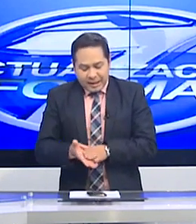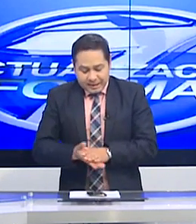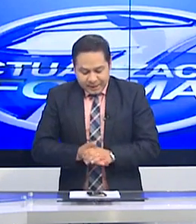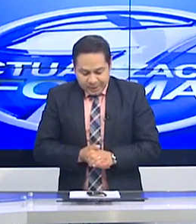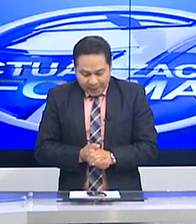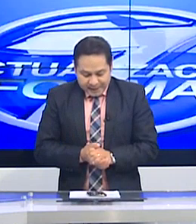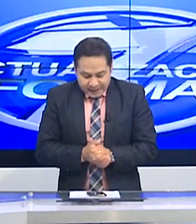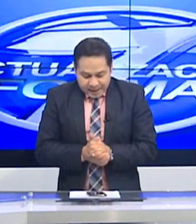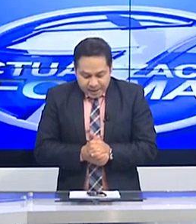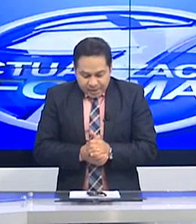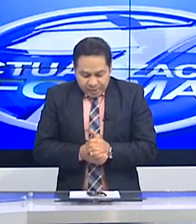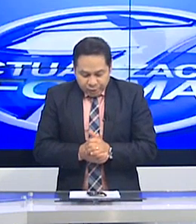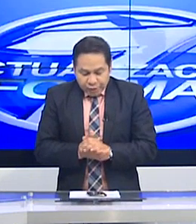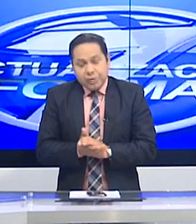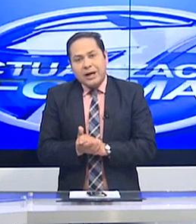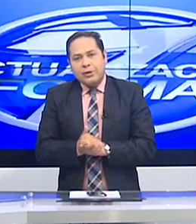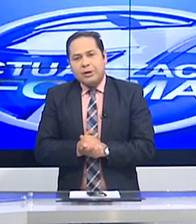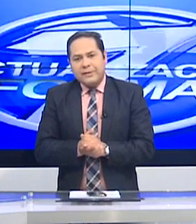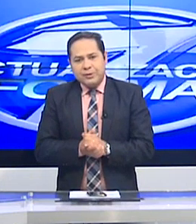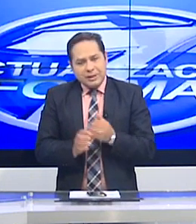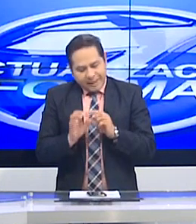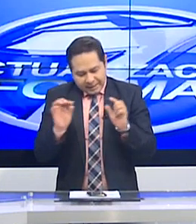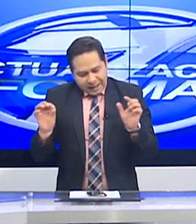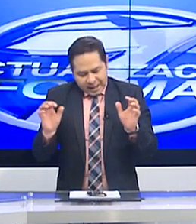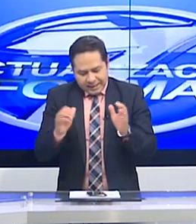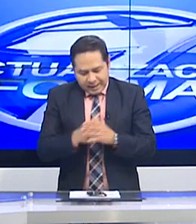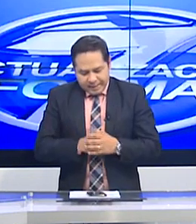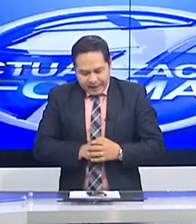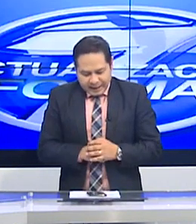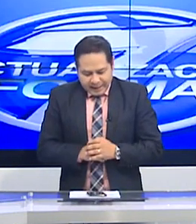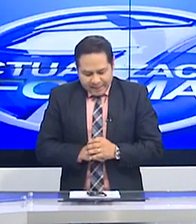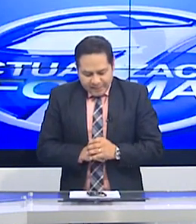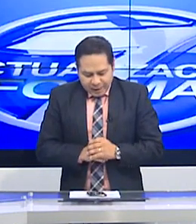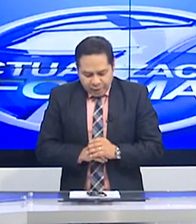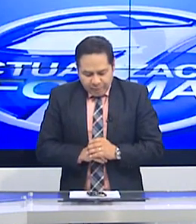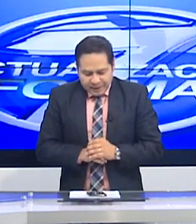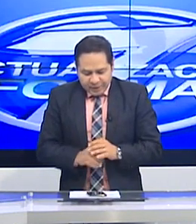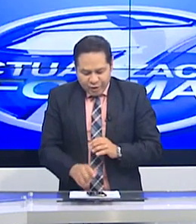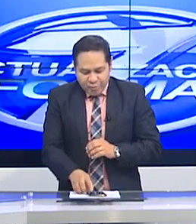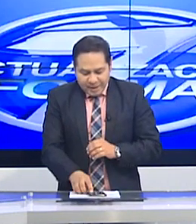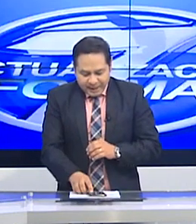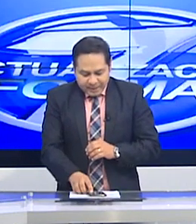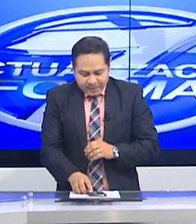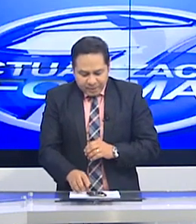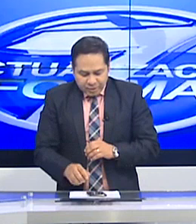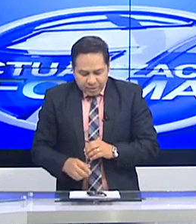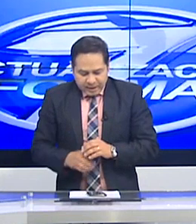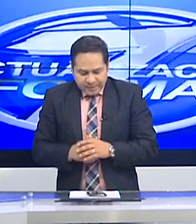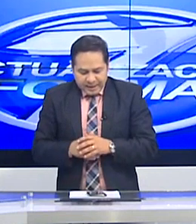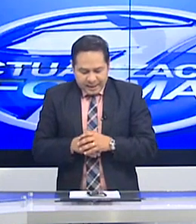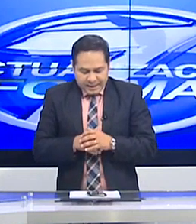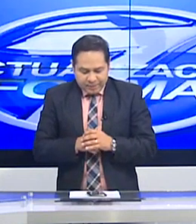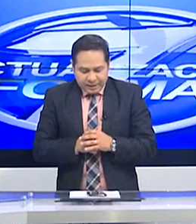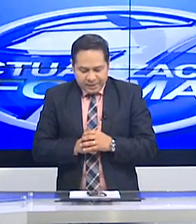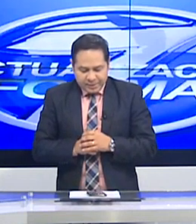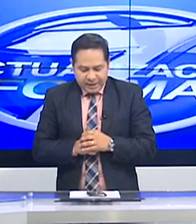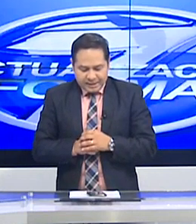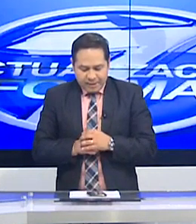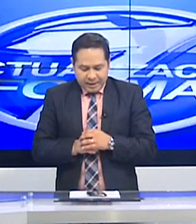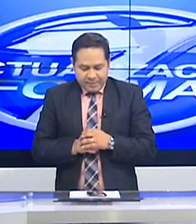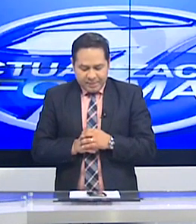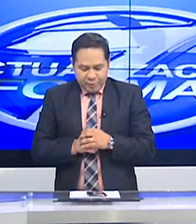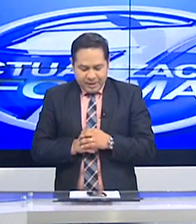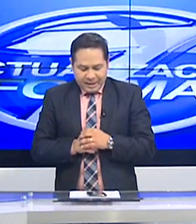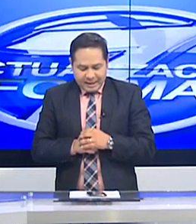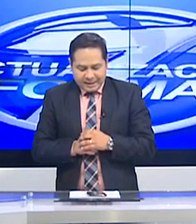apegados a las restricciones. Juntos contra el coronavirus es parte del hashtag que maneja el RENAP con el objetivo de cumplir con las medidas de contención en el